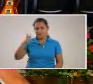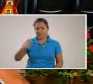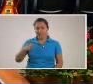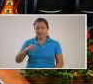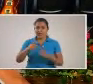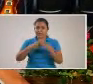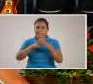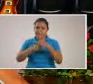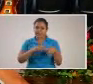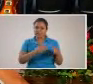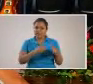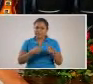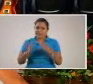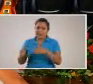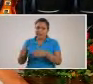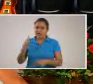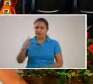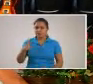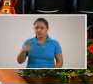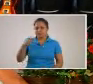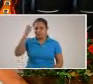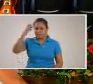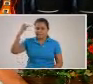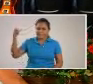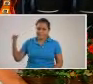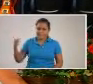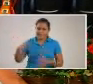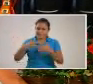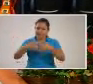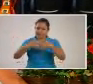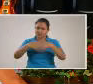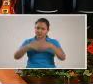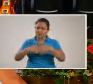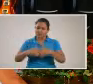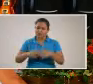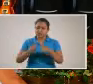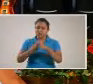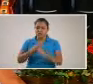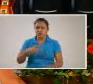de plan comercial con Ucrania.